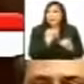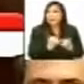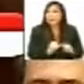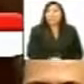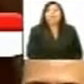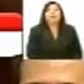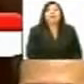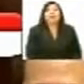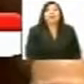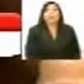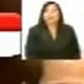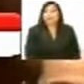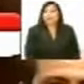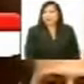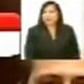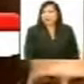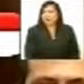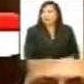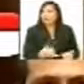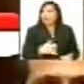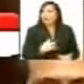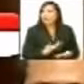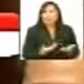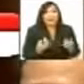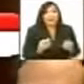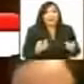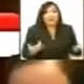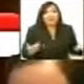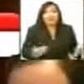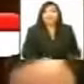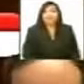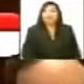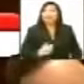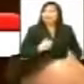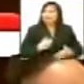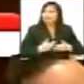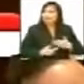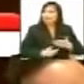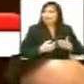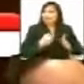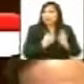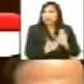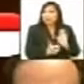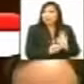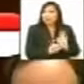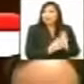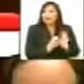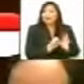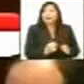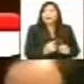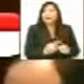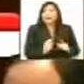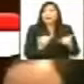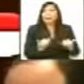independencia y de en ese sentido no hay acuerdos. Entonces, avanzamos mucho en la legislación, sí,